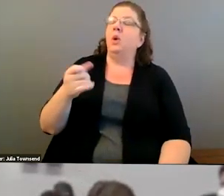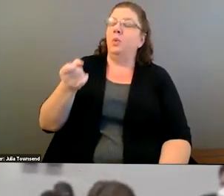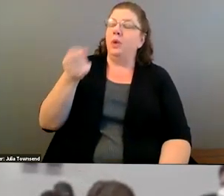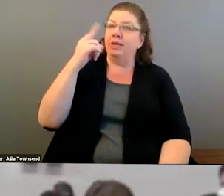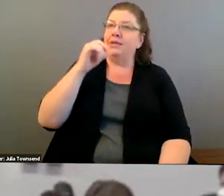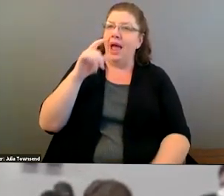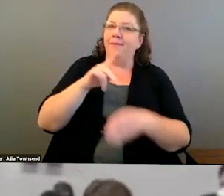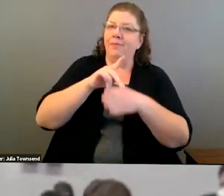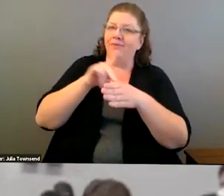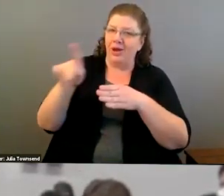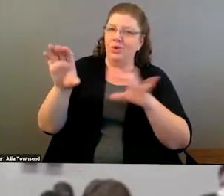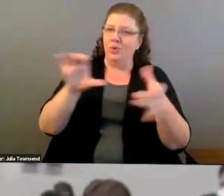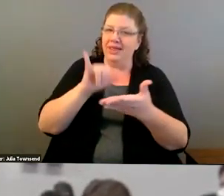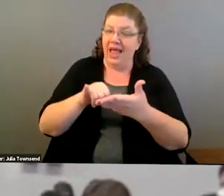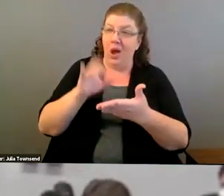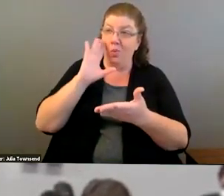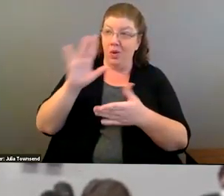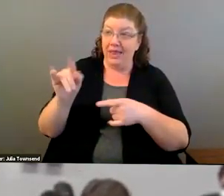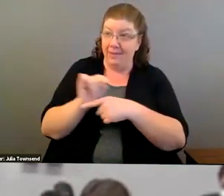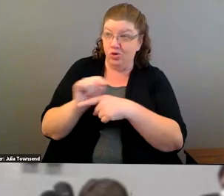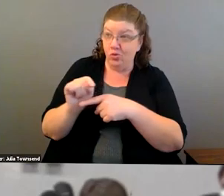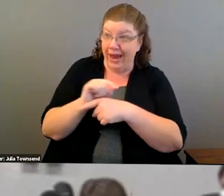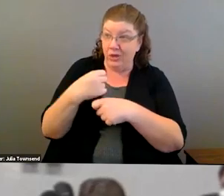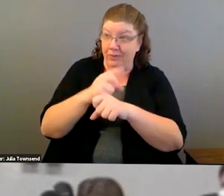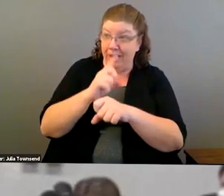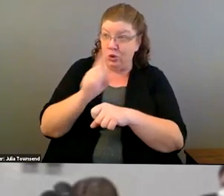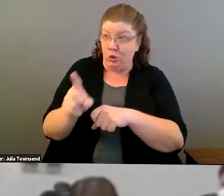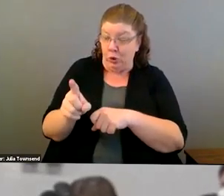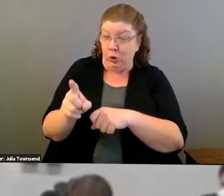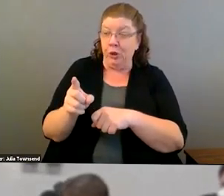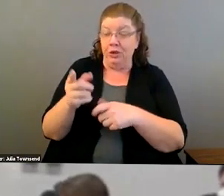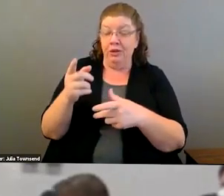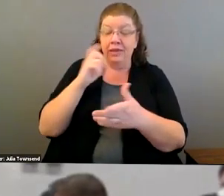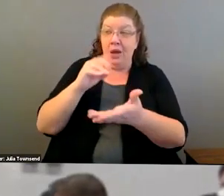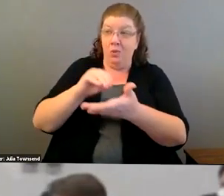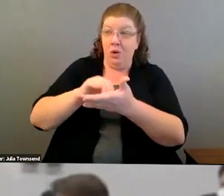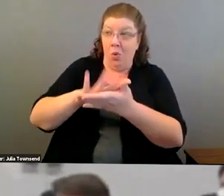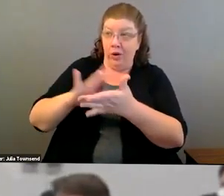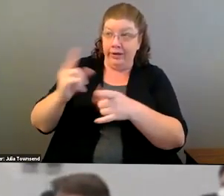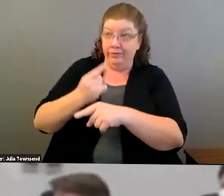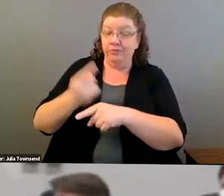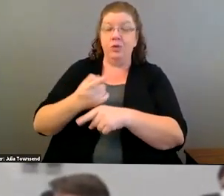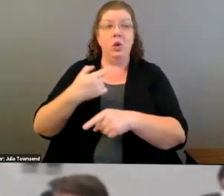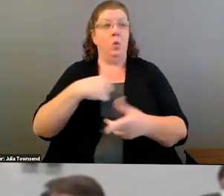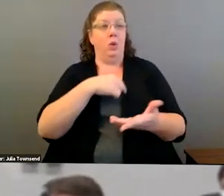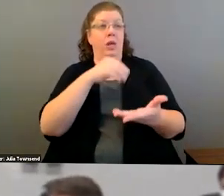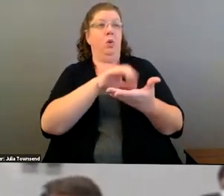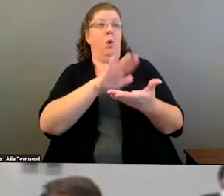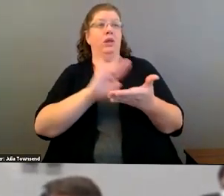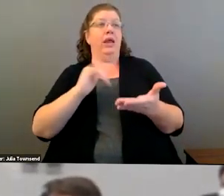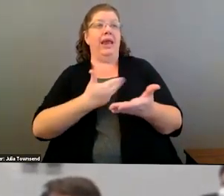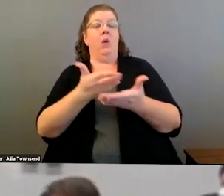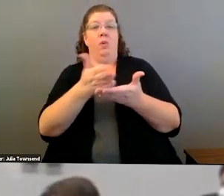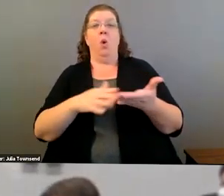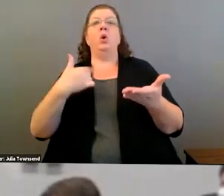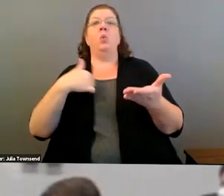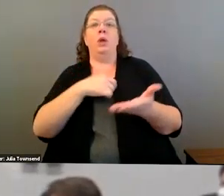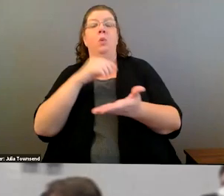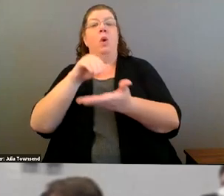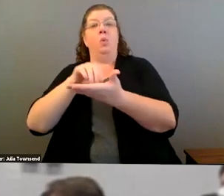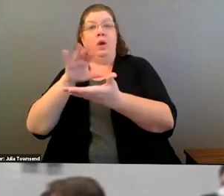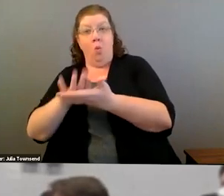di cuenta que no son profesionales lo que se les pide se van a entrenar y capacitar para asegurarnos que registren con nosotros registramos esto nosotros